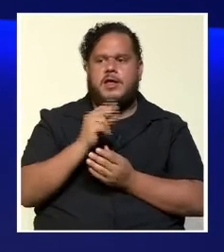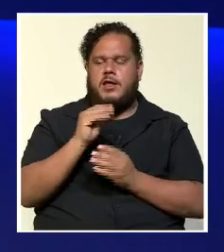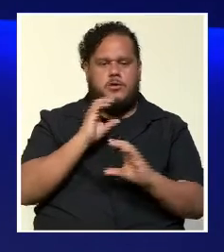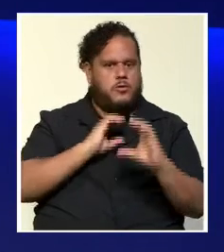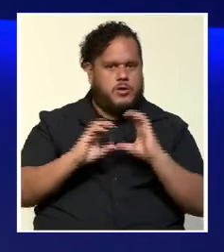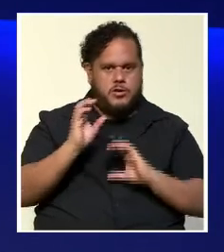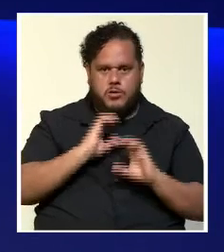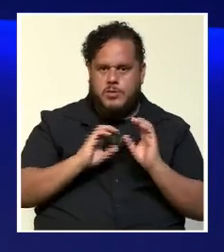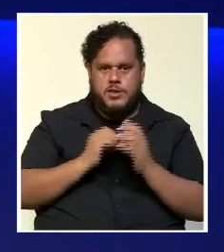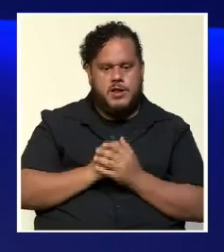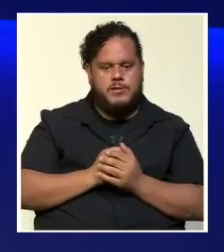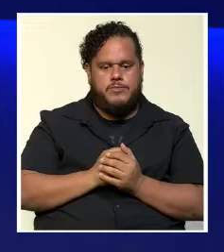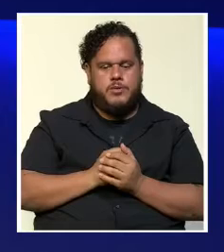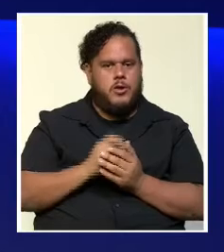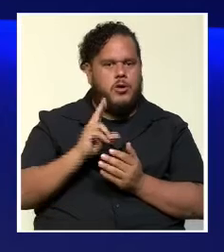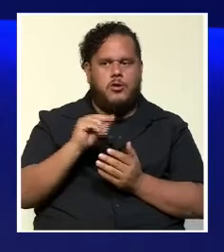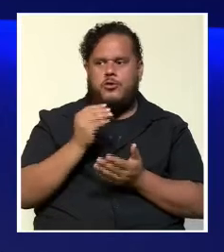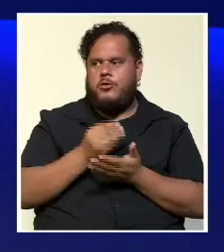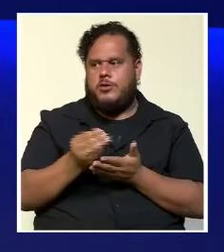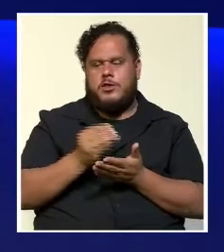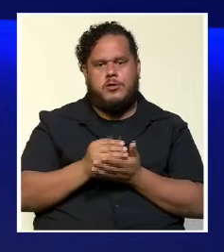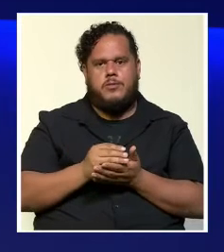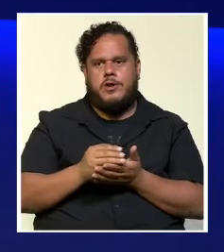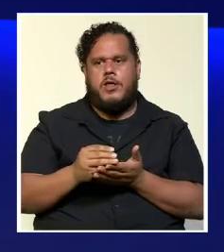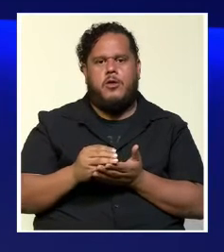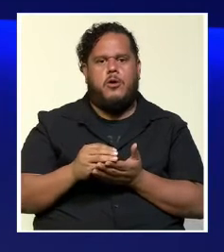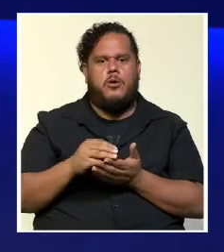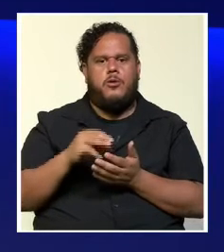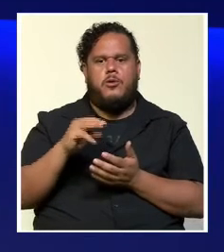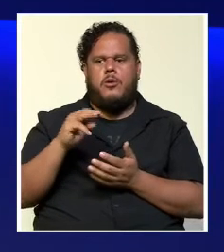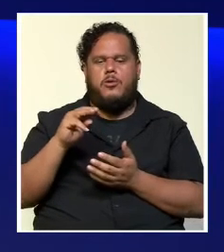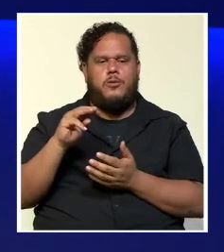comercial. No te has comprado un Mercedes-Benz